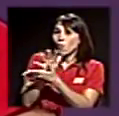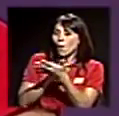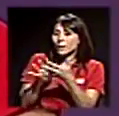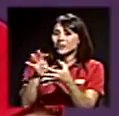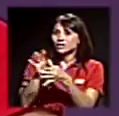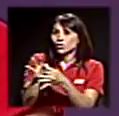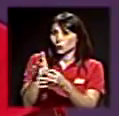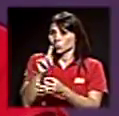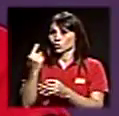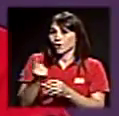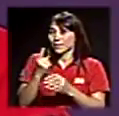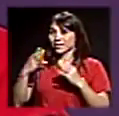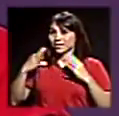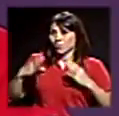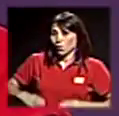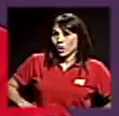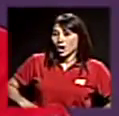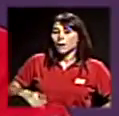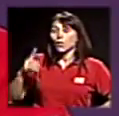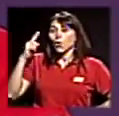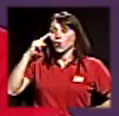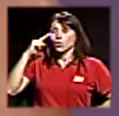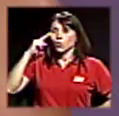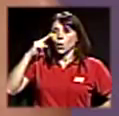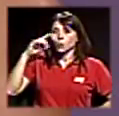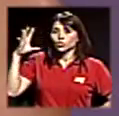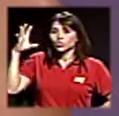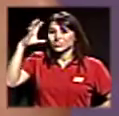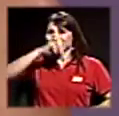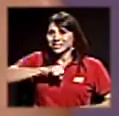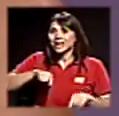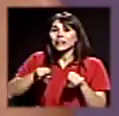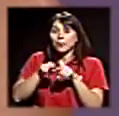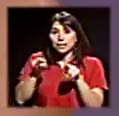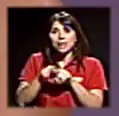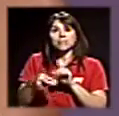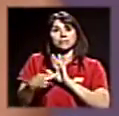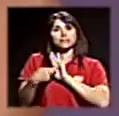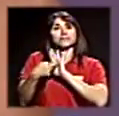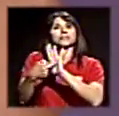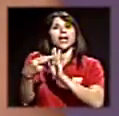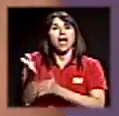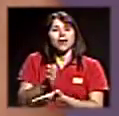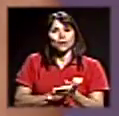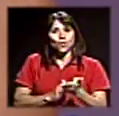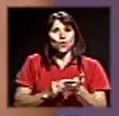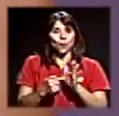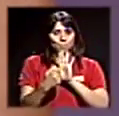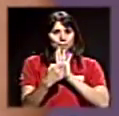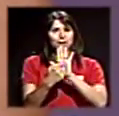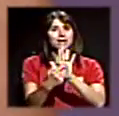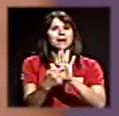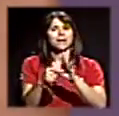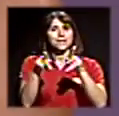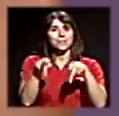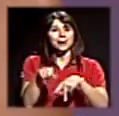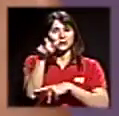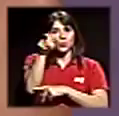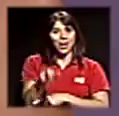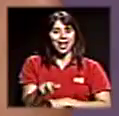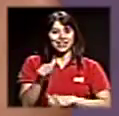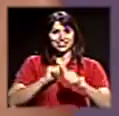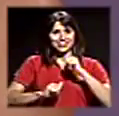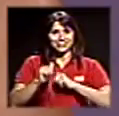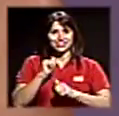cuerpo y trabajan toda esa parte de conciencia propia, sino donde montan algo, donde están creando, como decís, personajes y